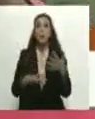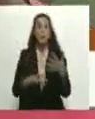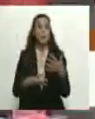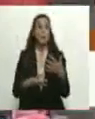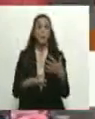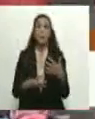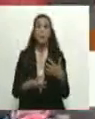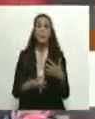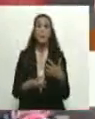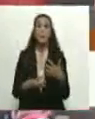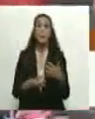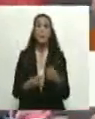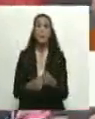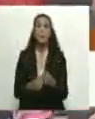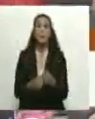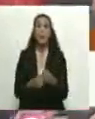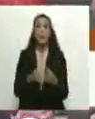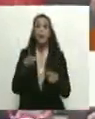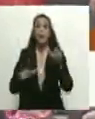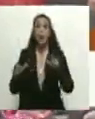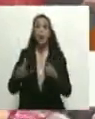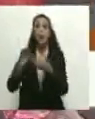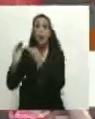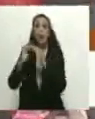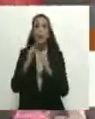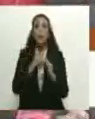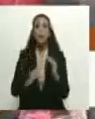Noiralí Martínez, ejecutiva de comuna.